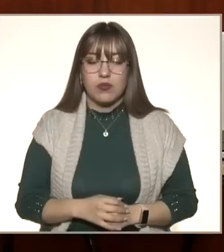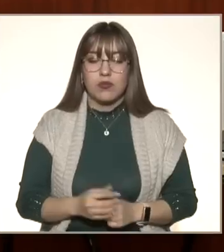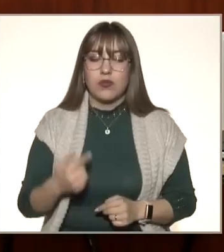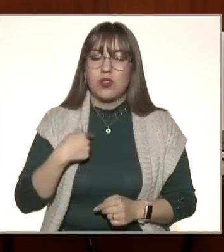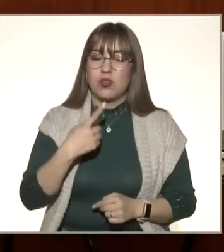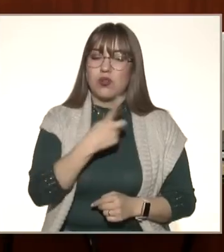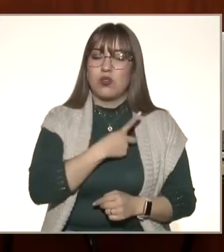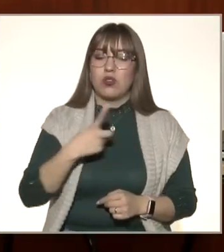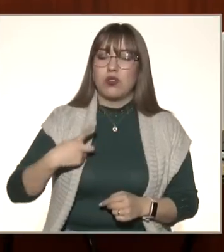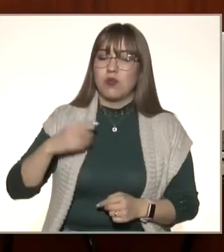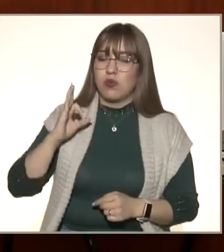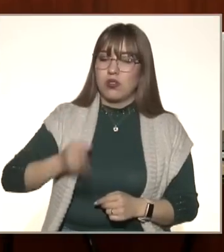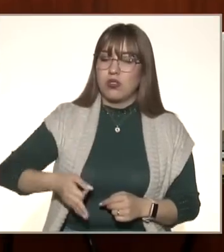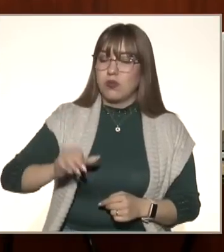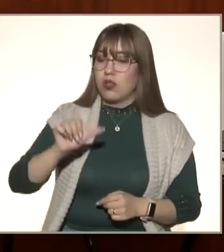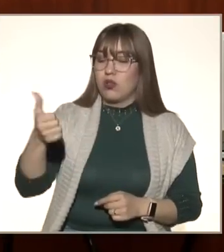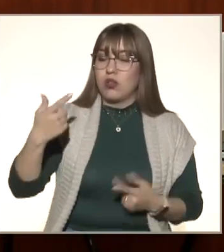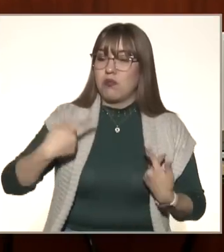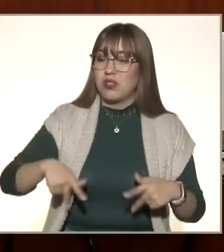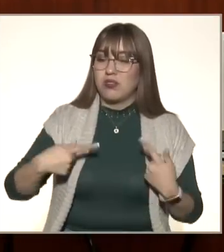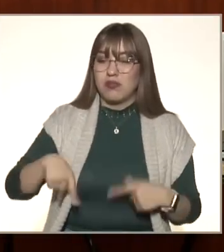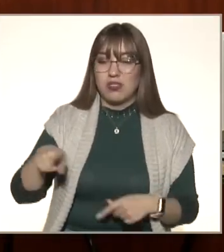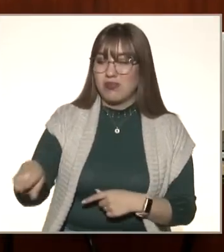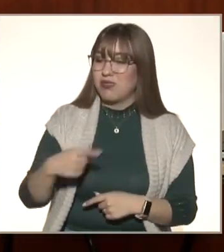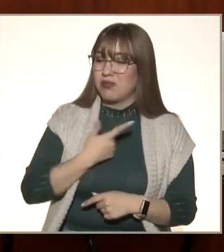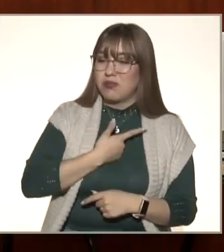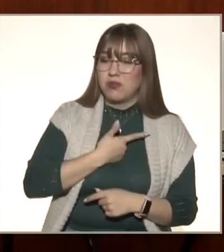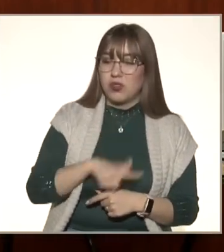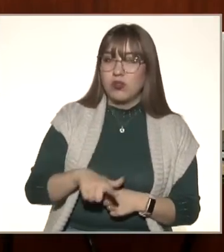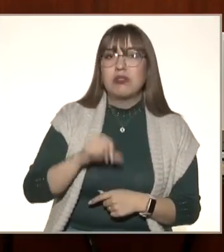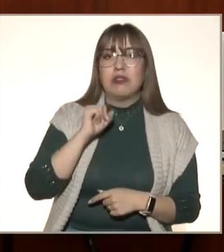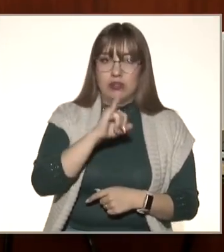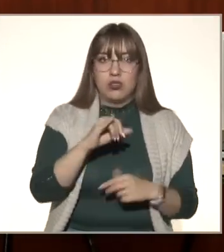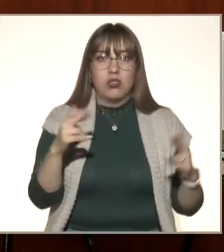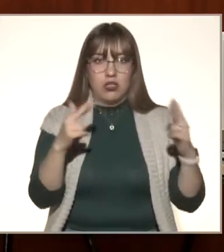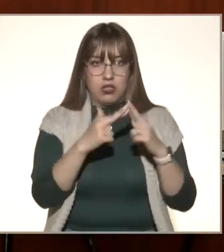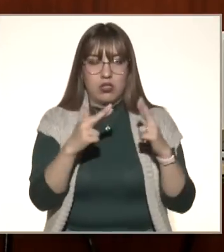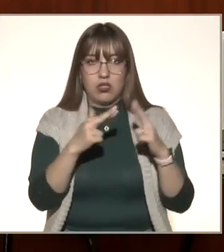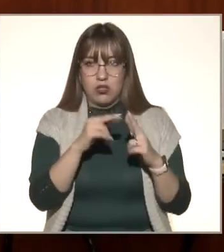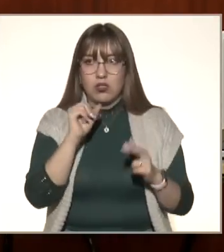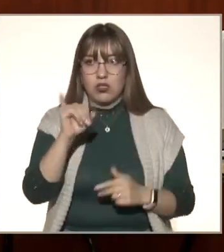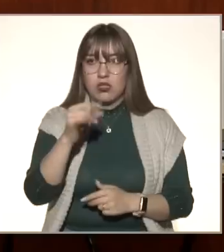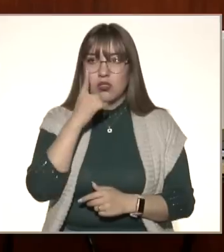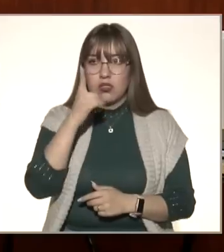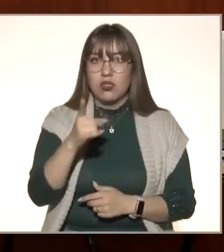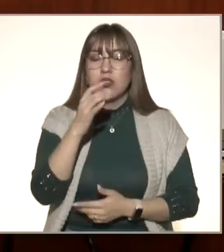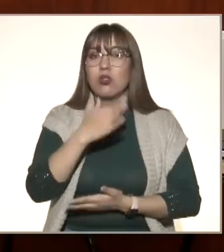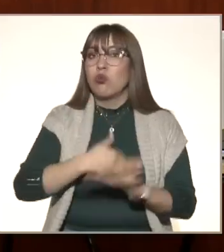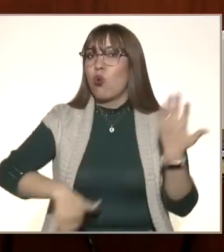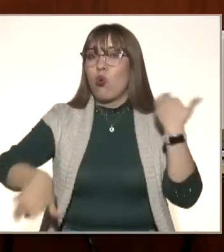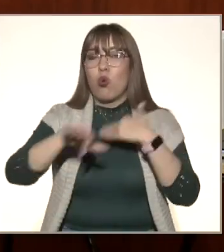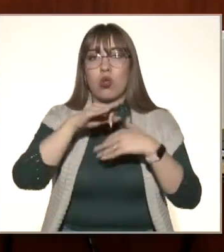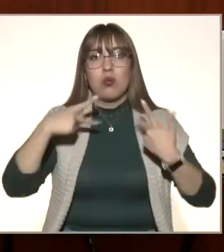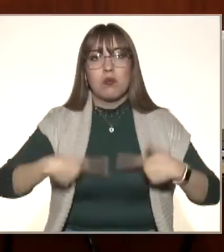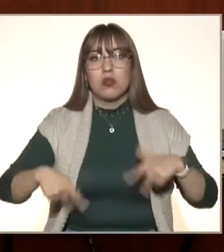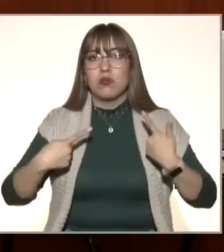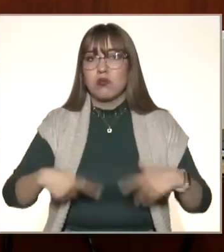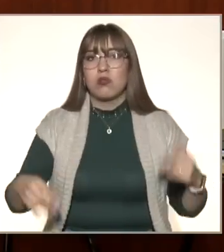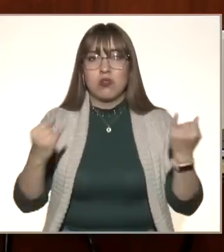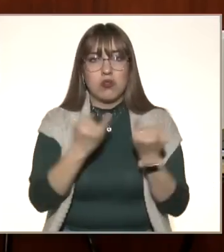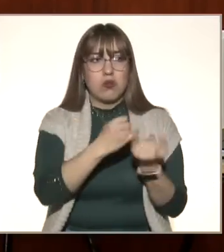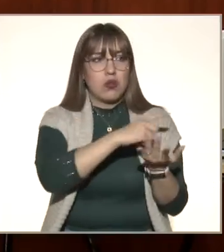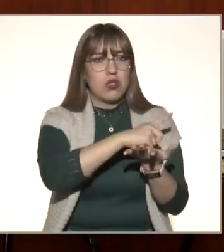bien. Sí, diría la religión. Claro. Tienes porque que si perdonar, todos somos hermanos y porque todos tenemos derecho